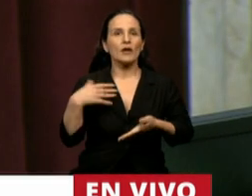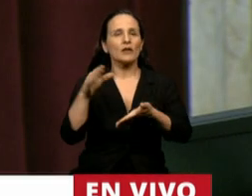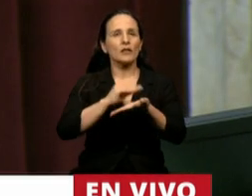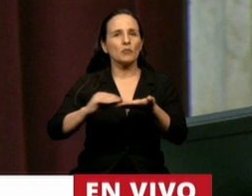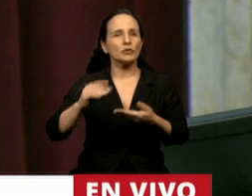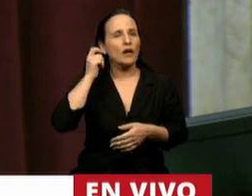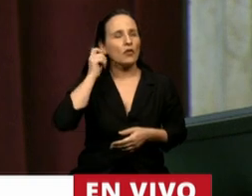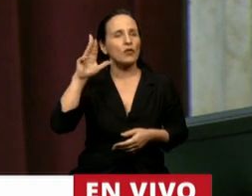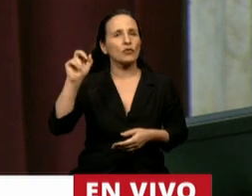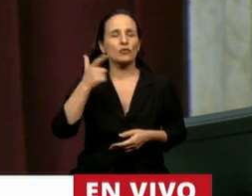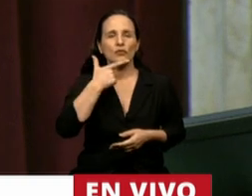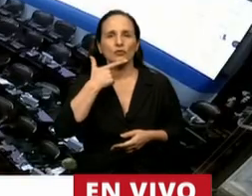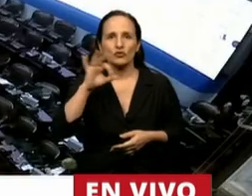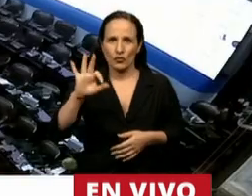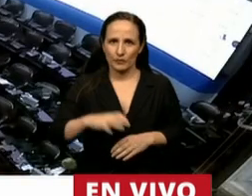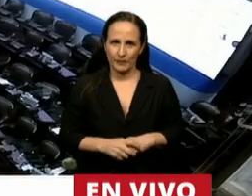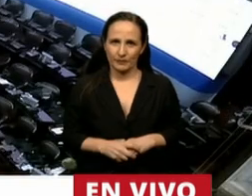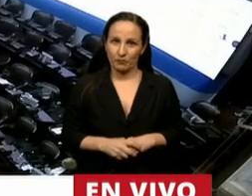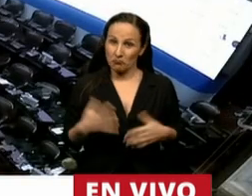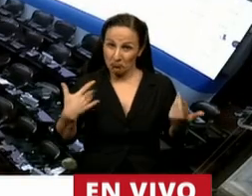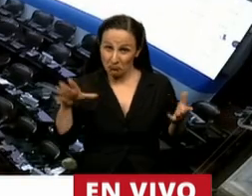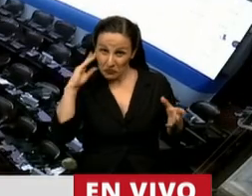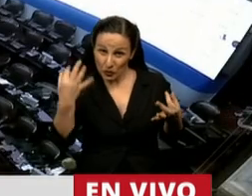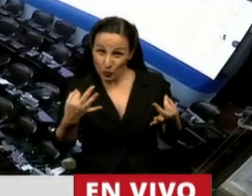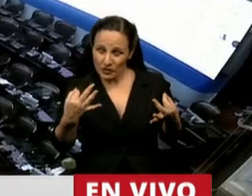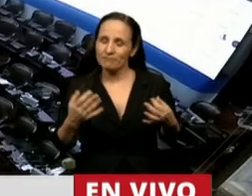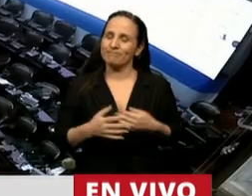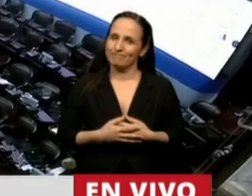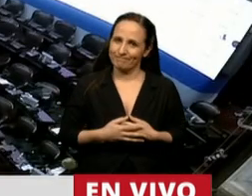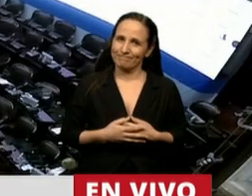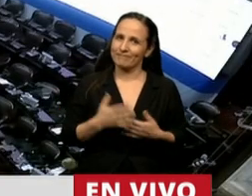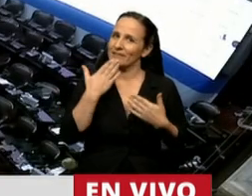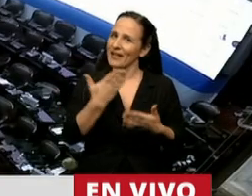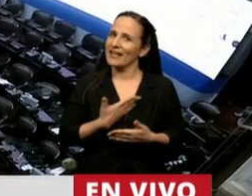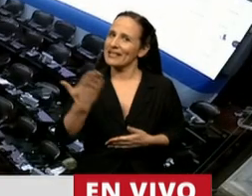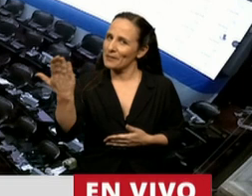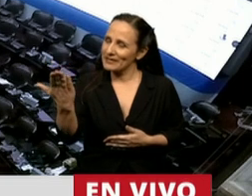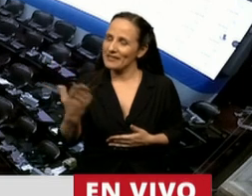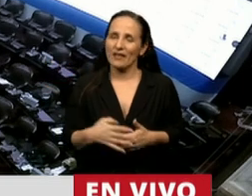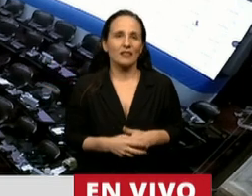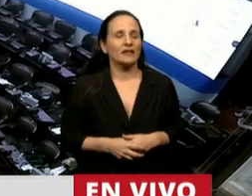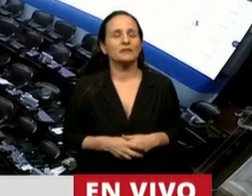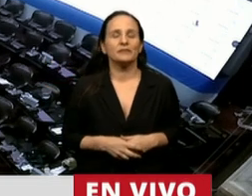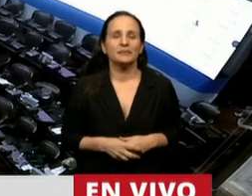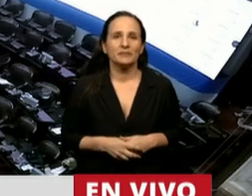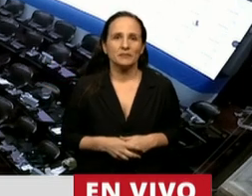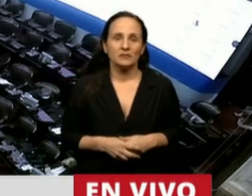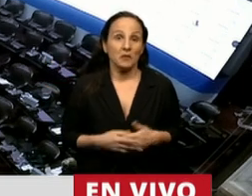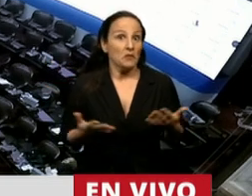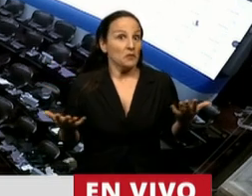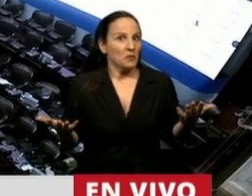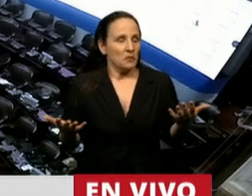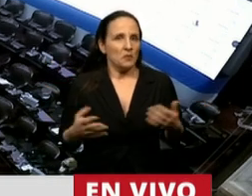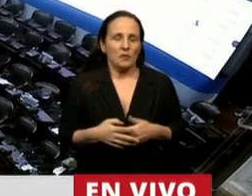grosso bueno se escucha ahí sí gracias presidente e bueno